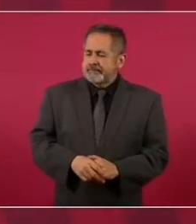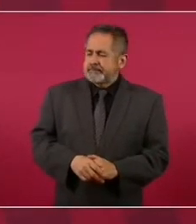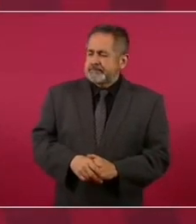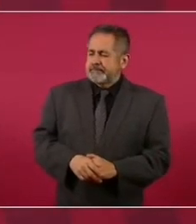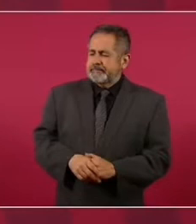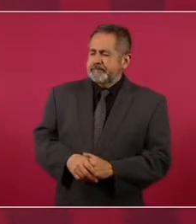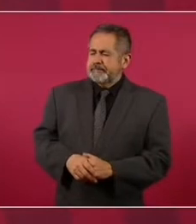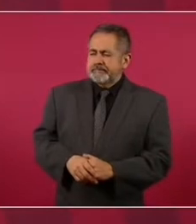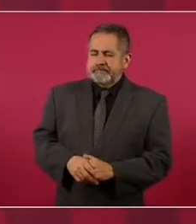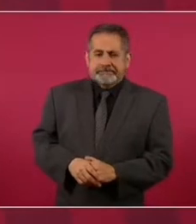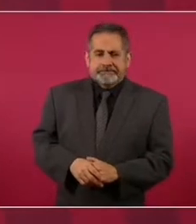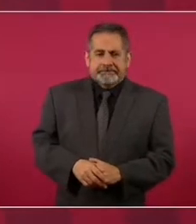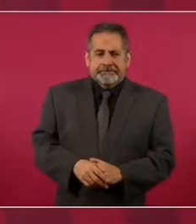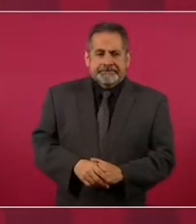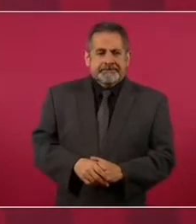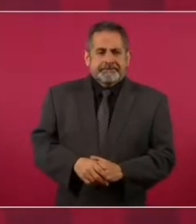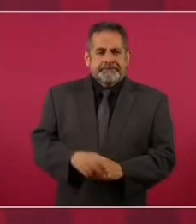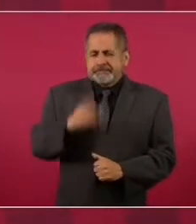Decía un